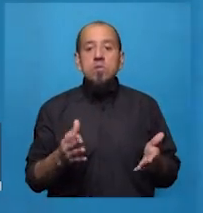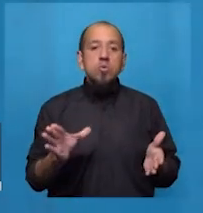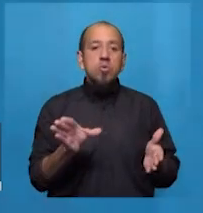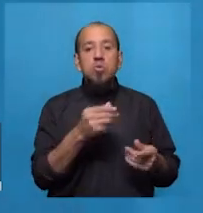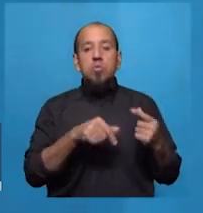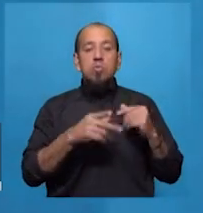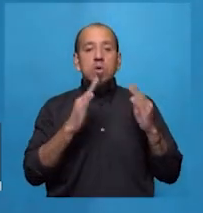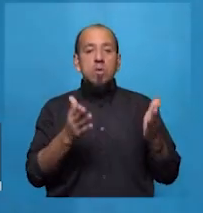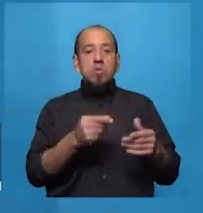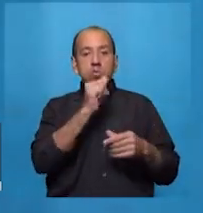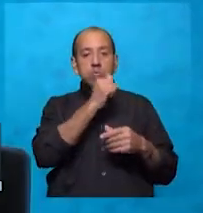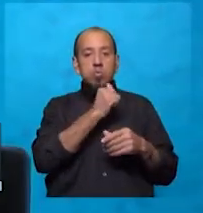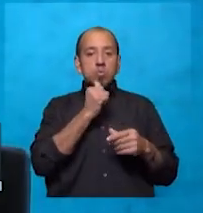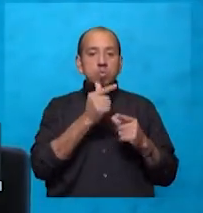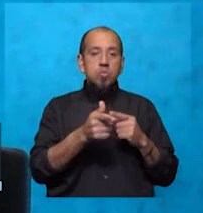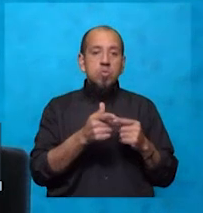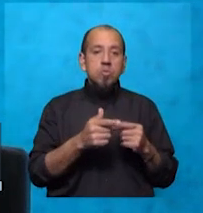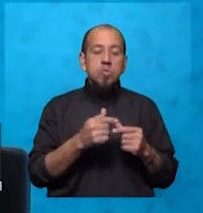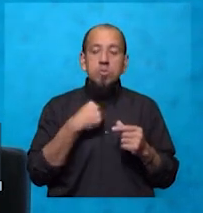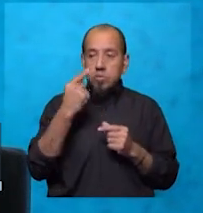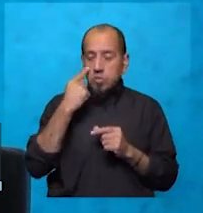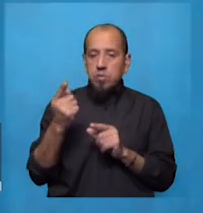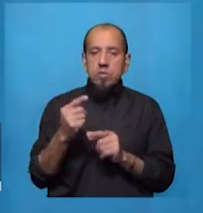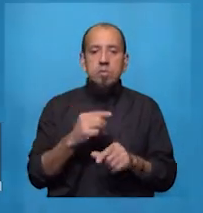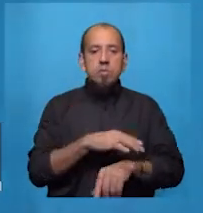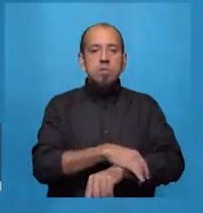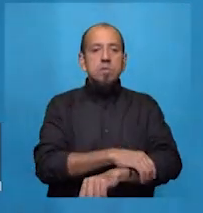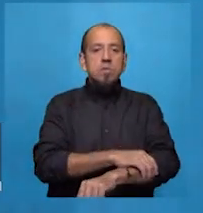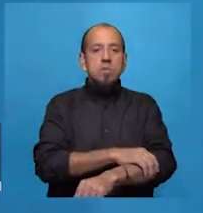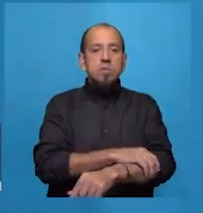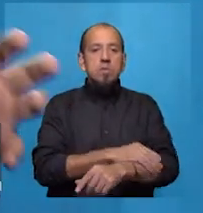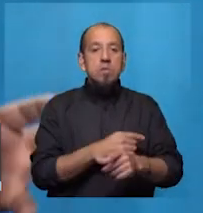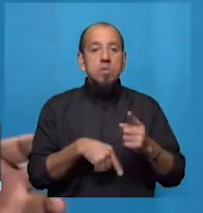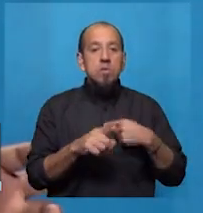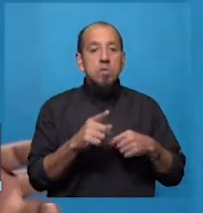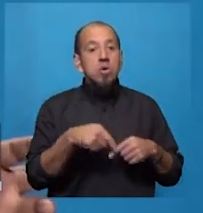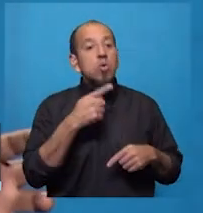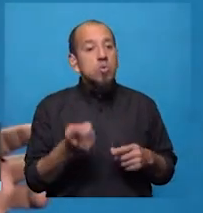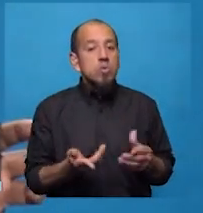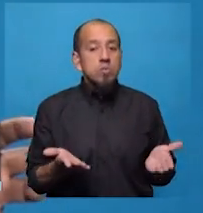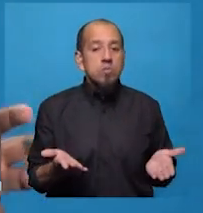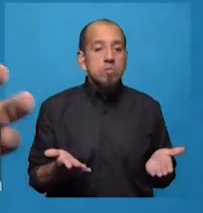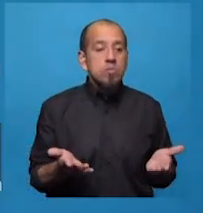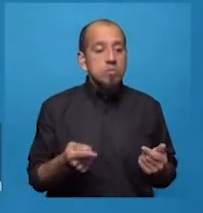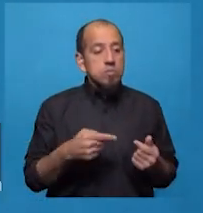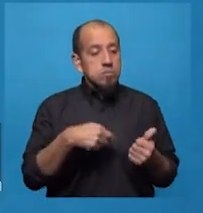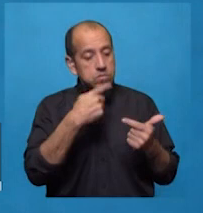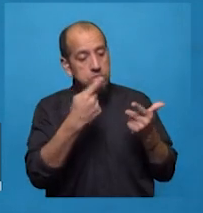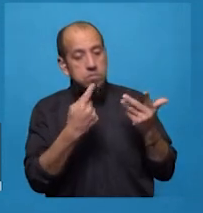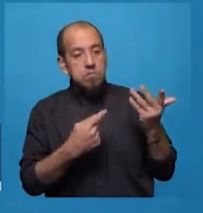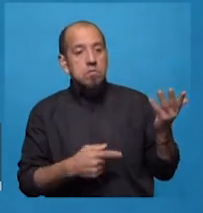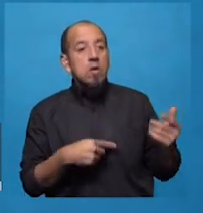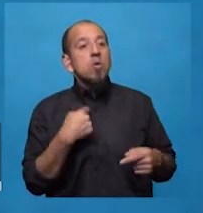las baterías para resolver este homicidio en la previa y el resto o sea